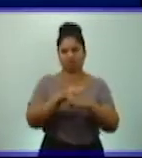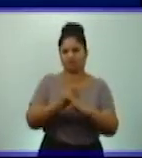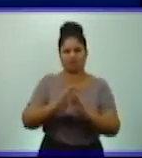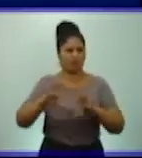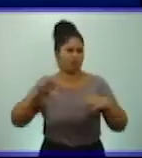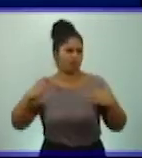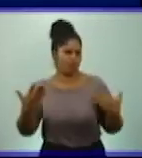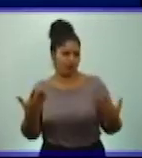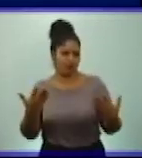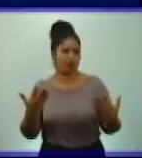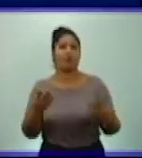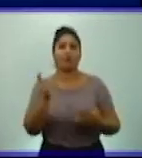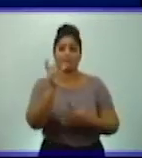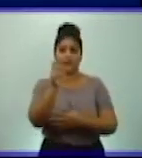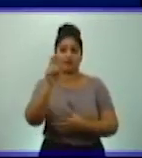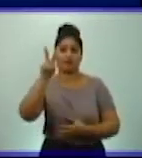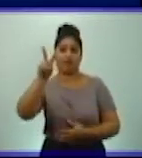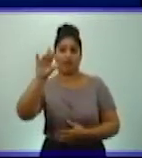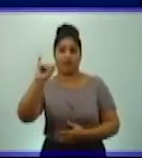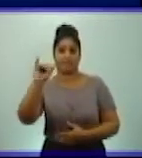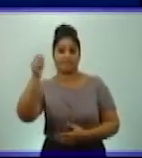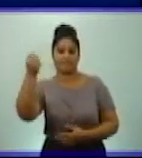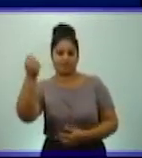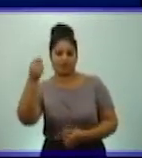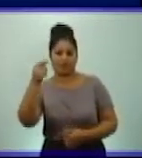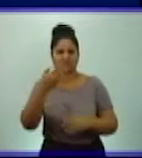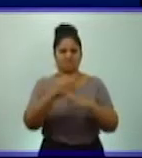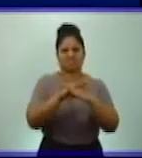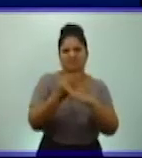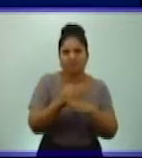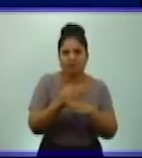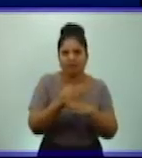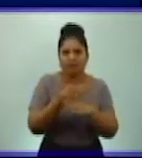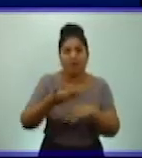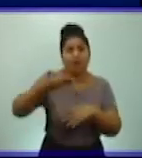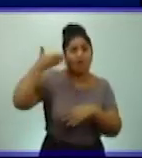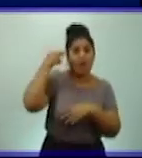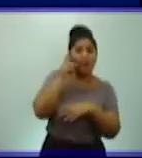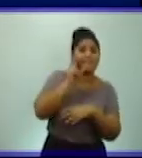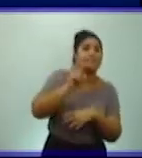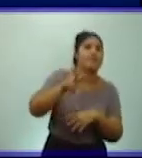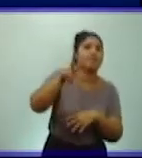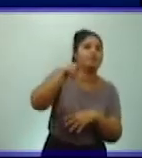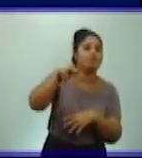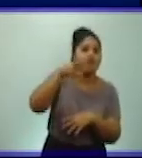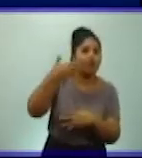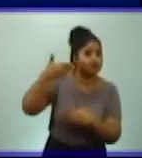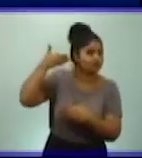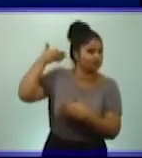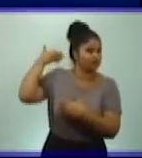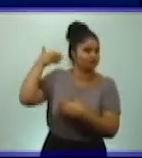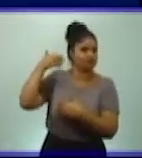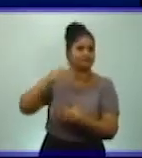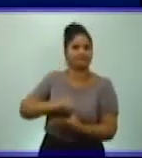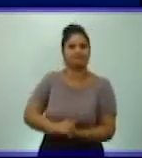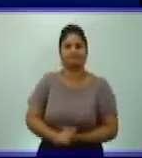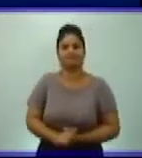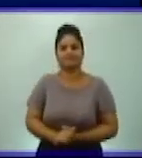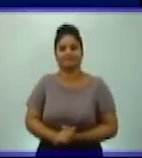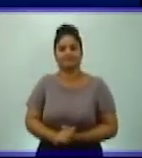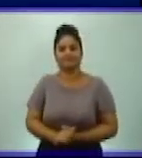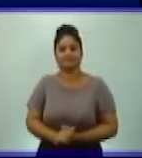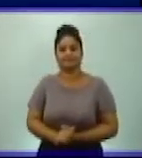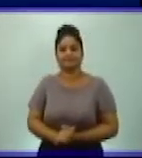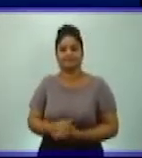vía equivale a decir veía. Y persuadía, por supuesto, convencía, que ya, por supuesto, aquí se